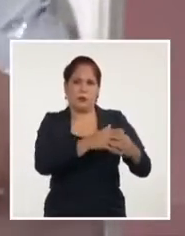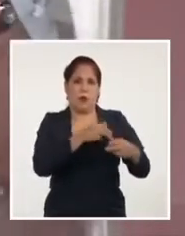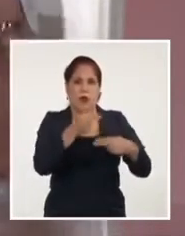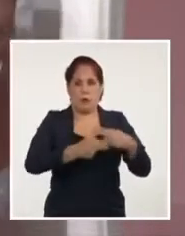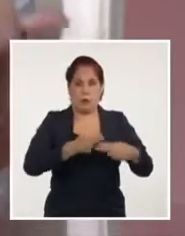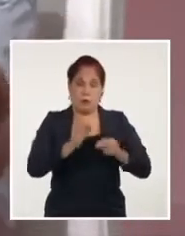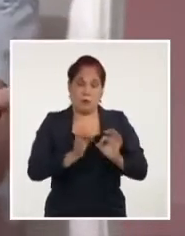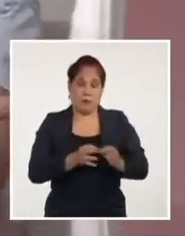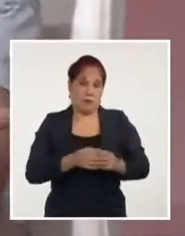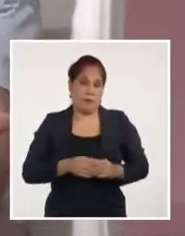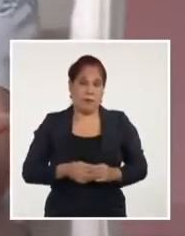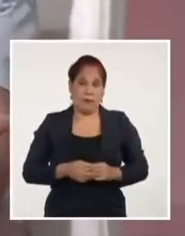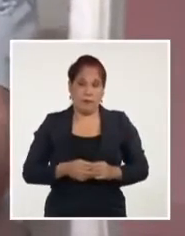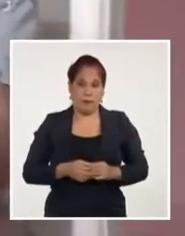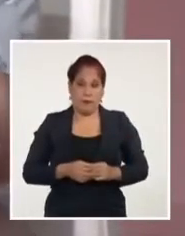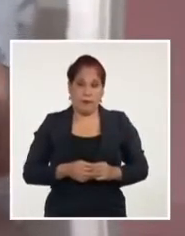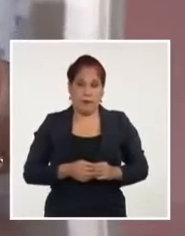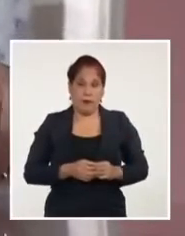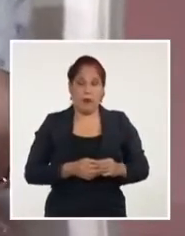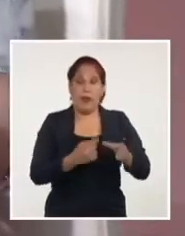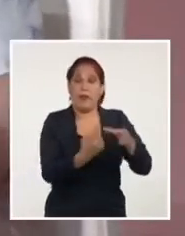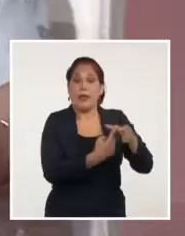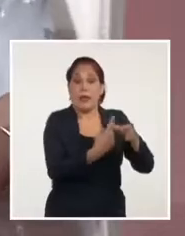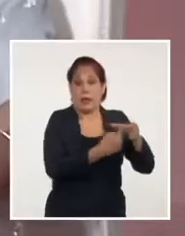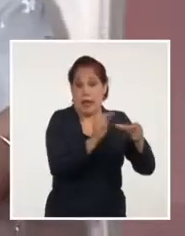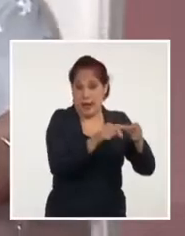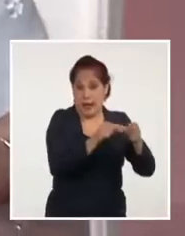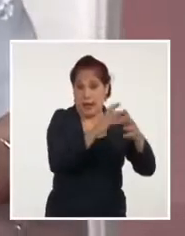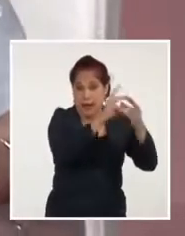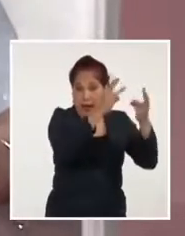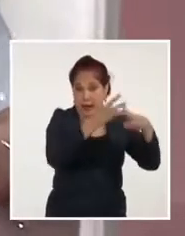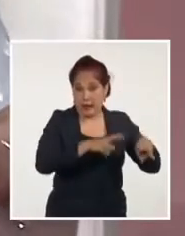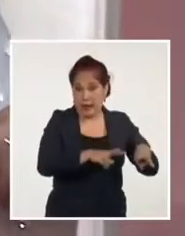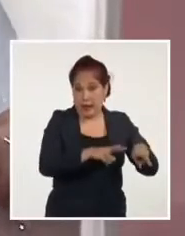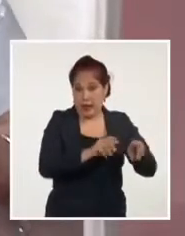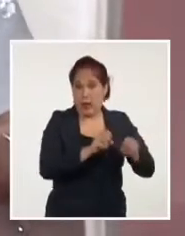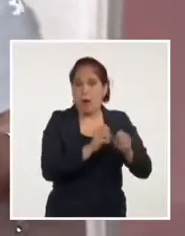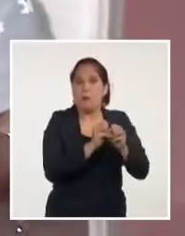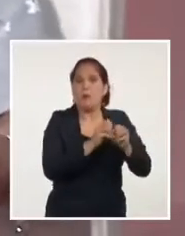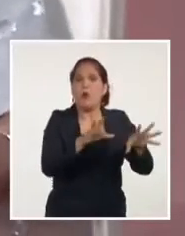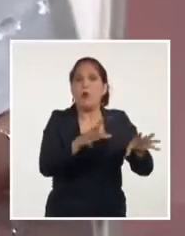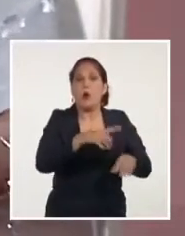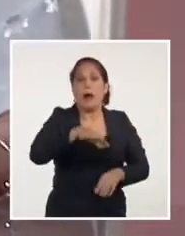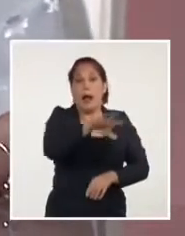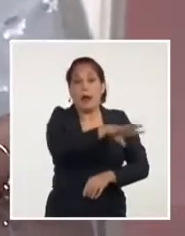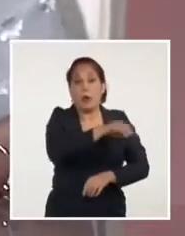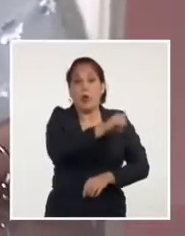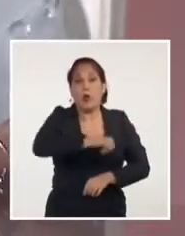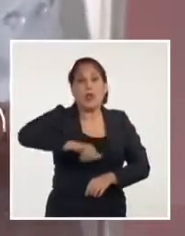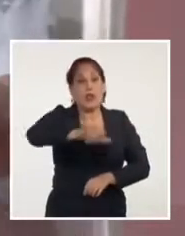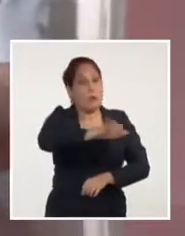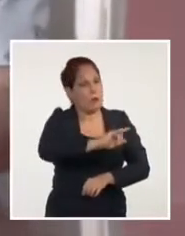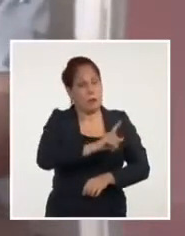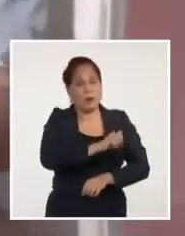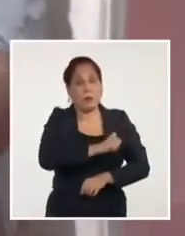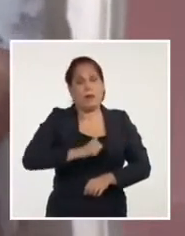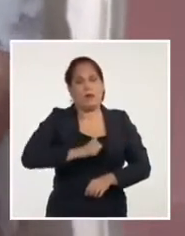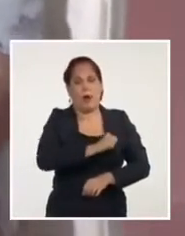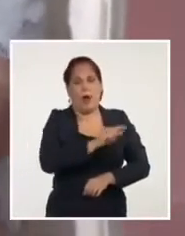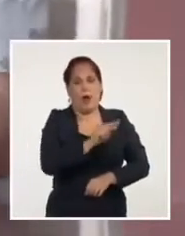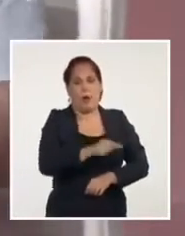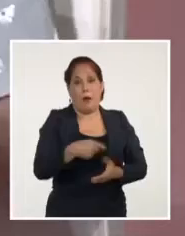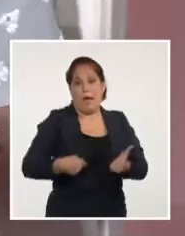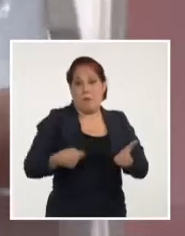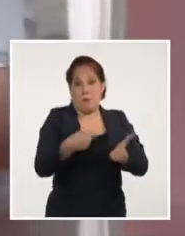el espacio digital de Internet no es un espacio público, es un espacio completamente privado. Y quien